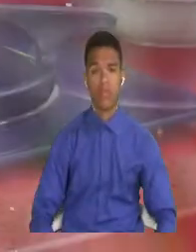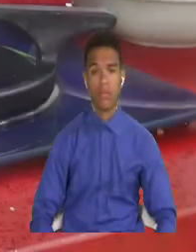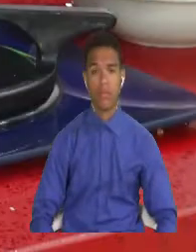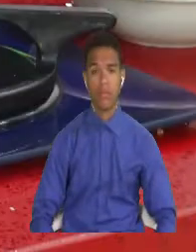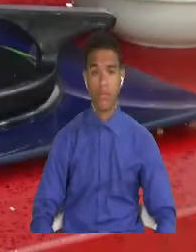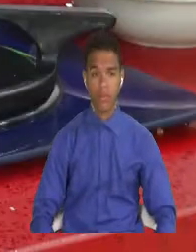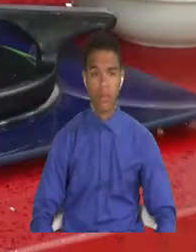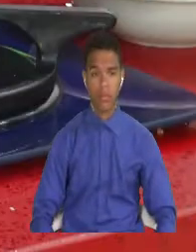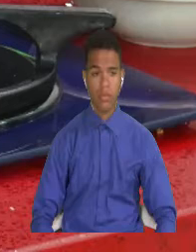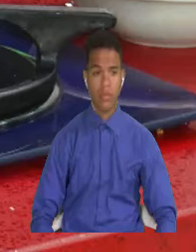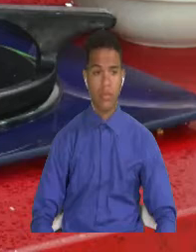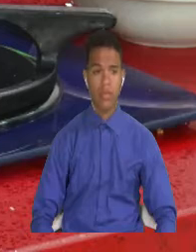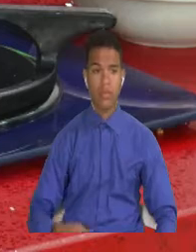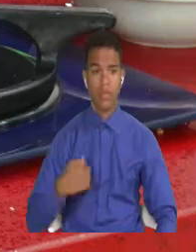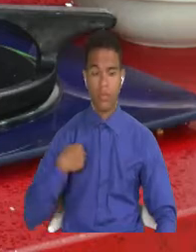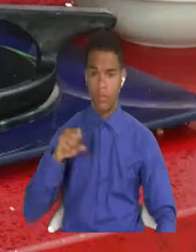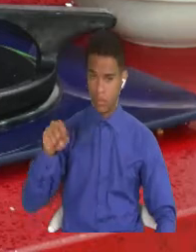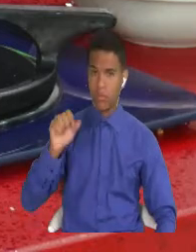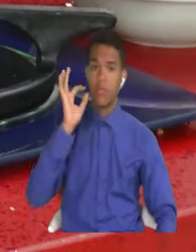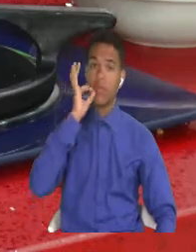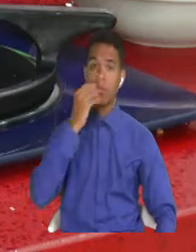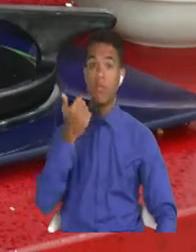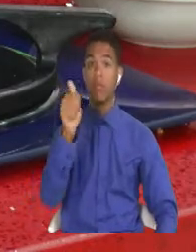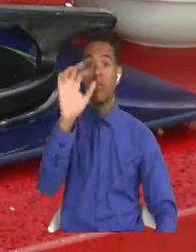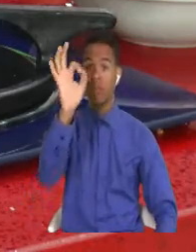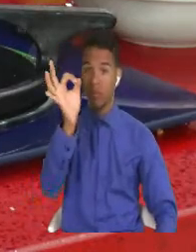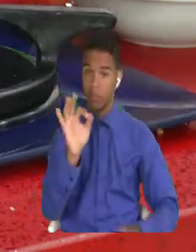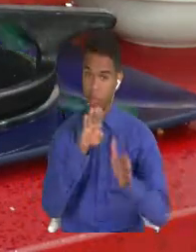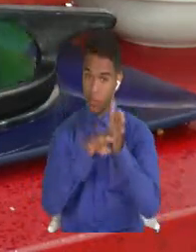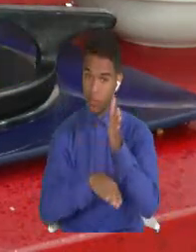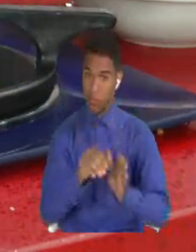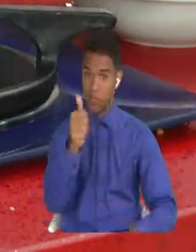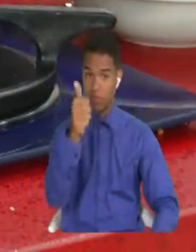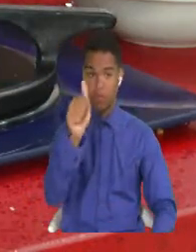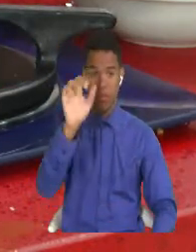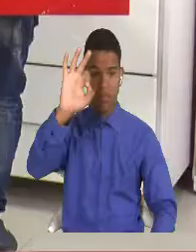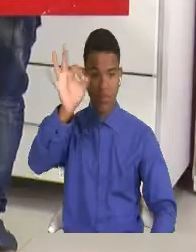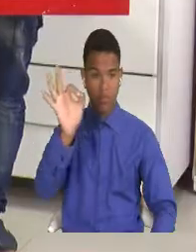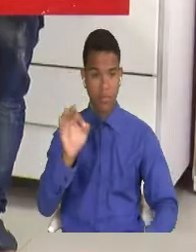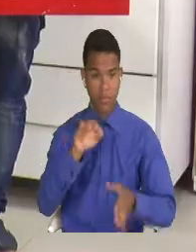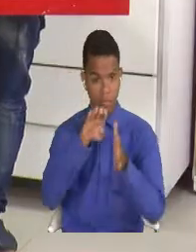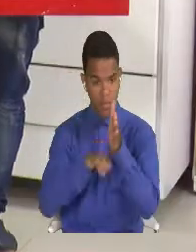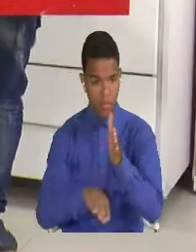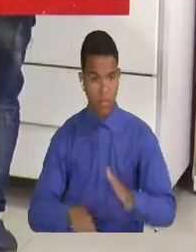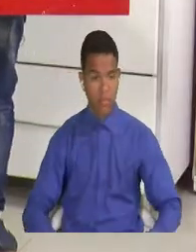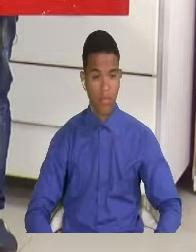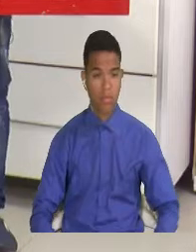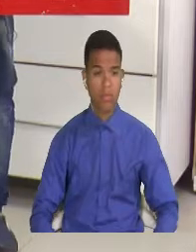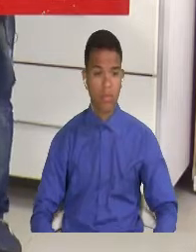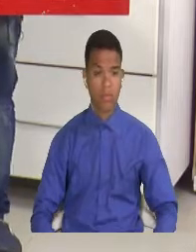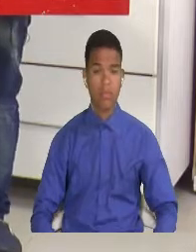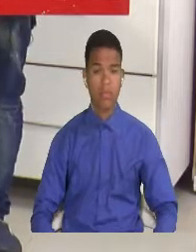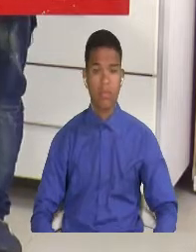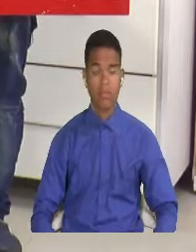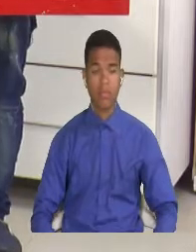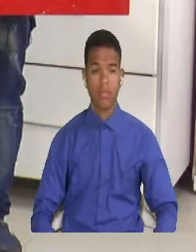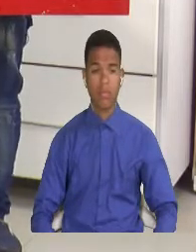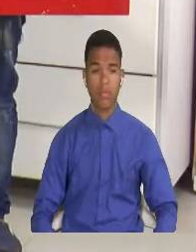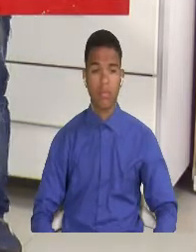esa distribuidora nos tiene con el 10%, ¿no? Sí, señor, está hoy con el 10% de descuento en todos sus productos, así que